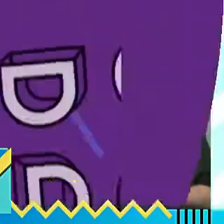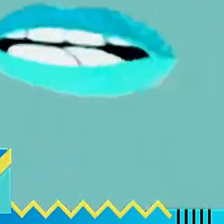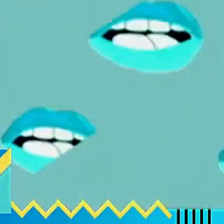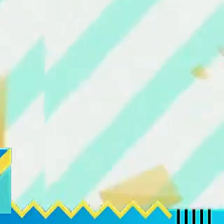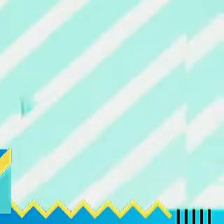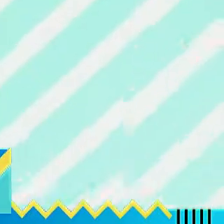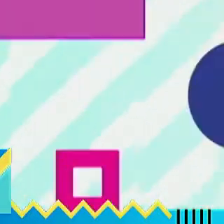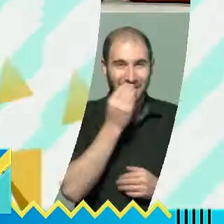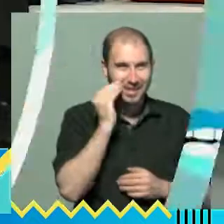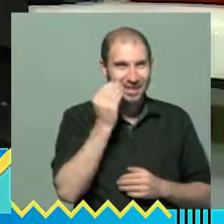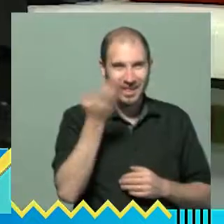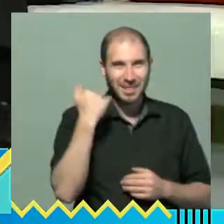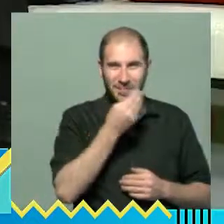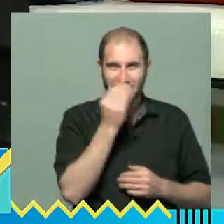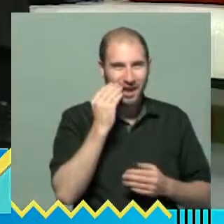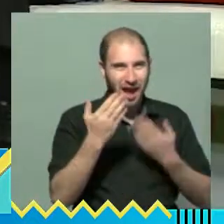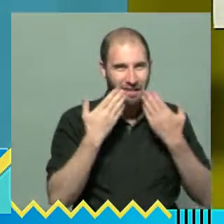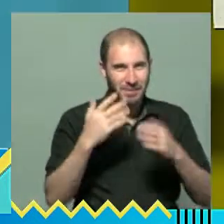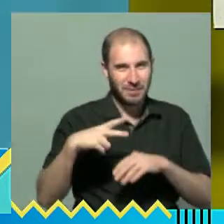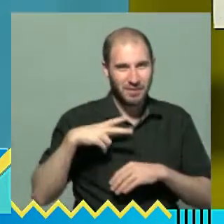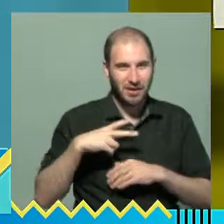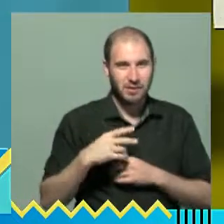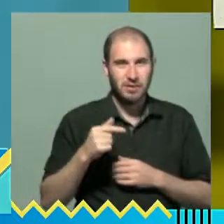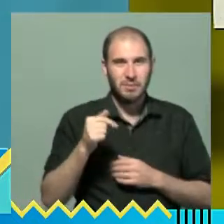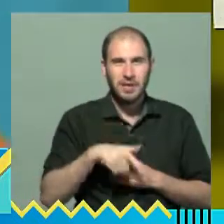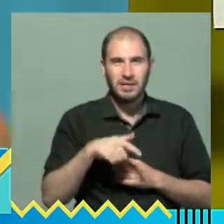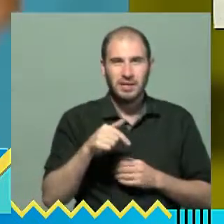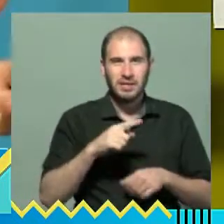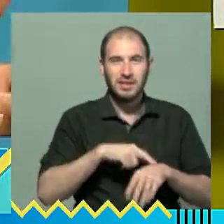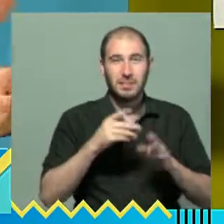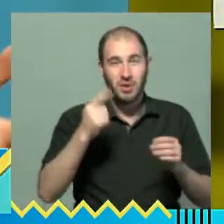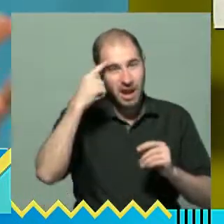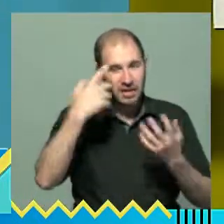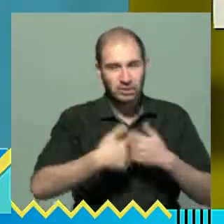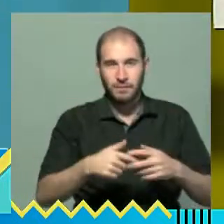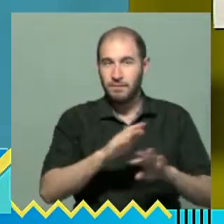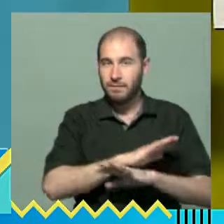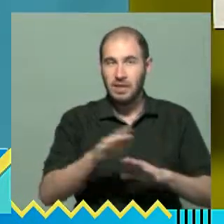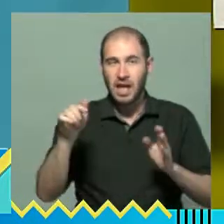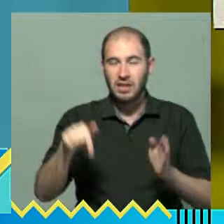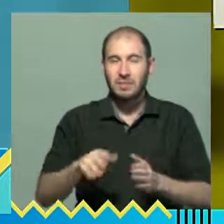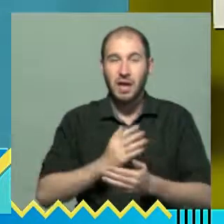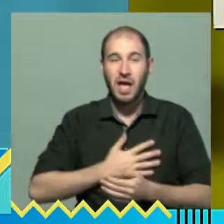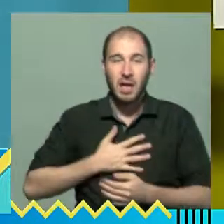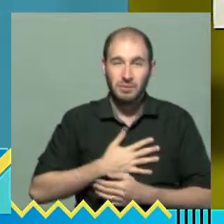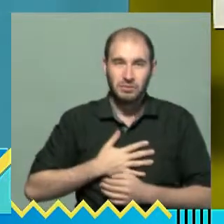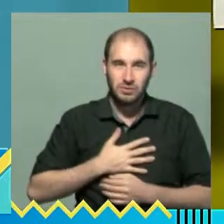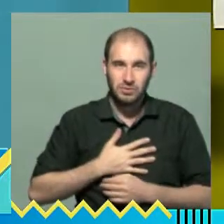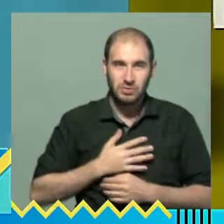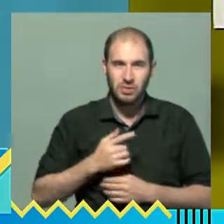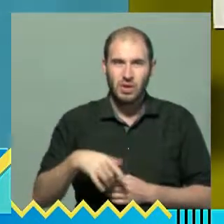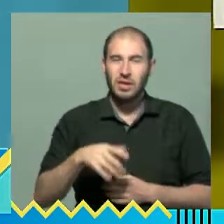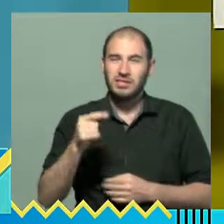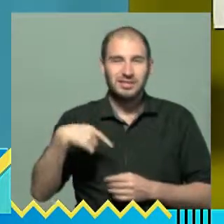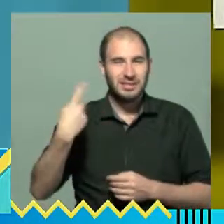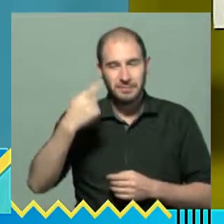creo que te comentaba algo así de que alguna vez escuché que se había terminado la era de la razón y que entrábamos en la era de las emociones, no dejábamos de estar gobernados por